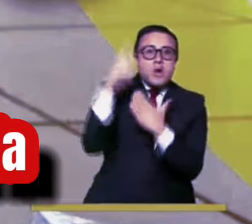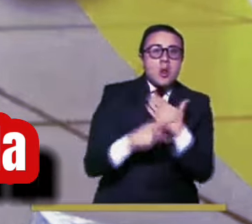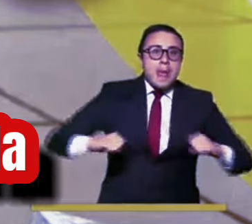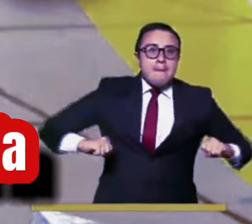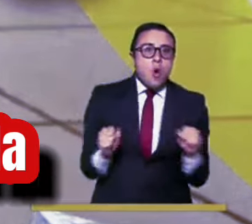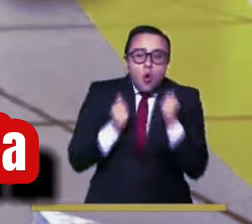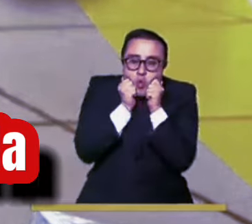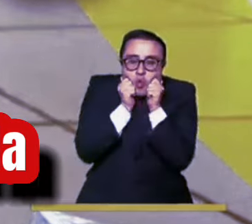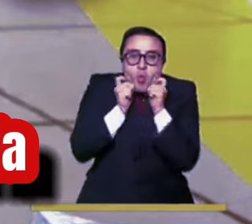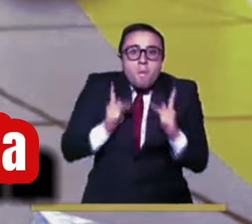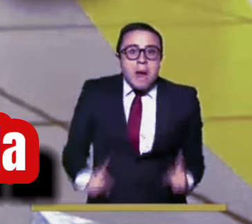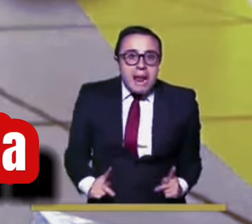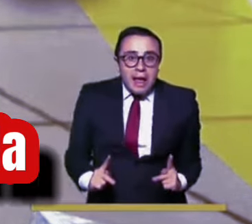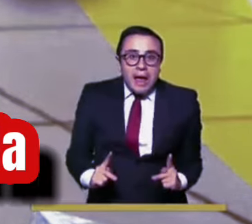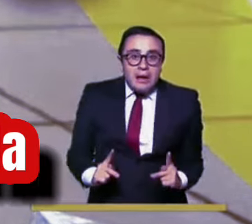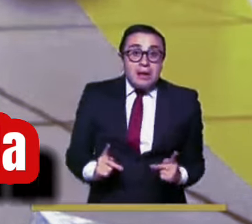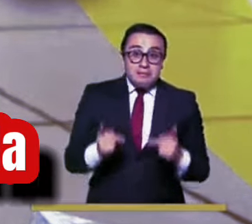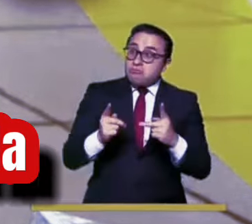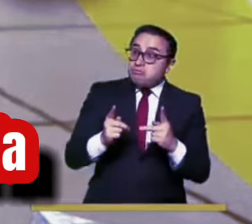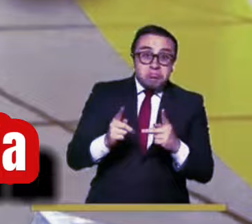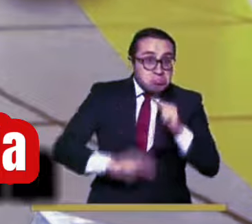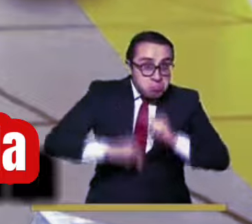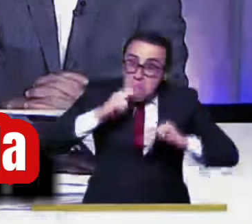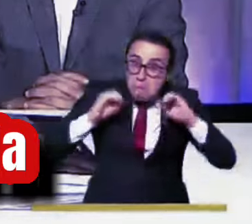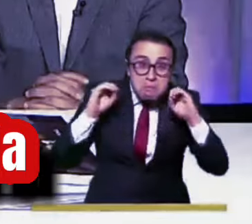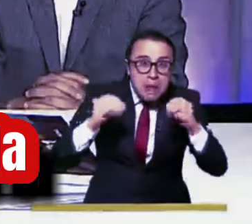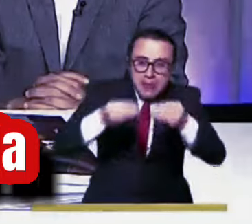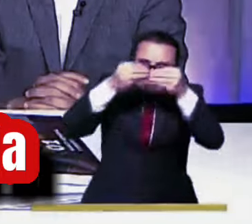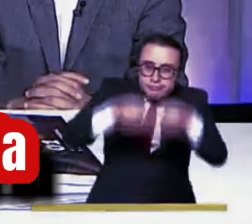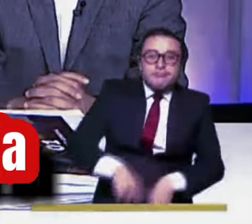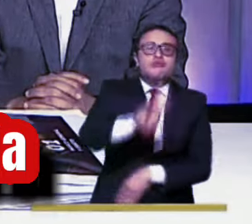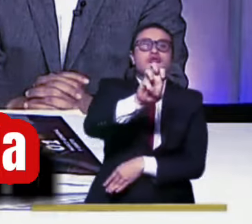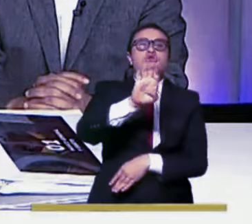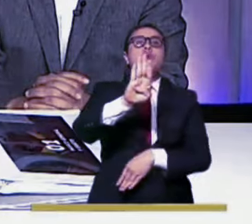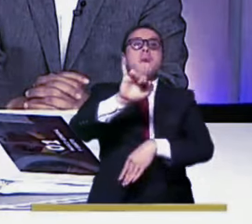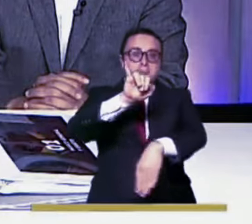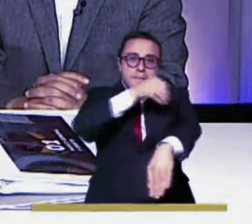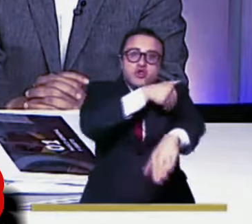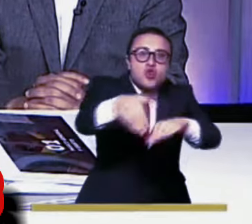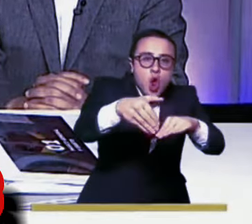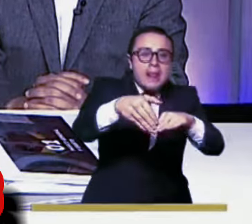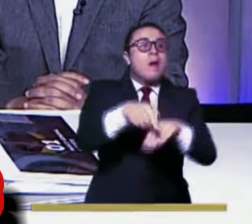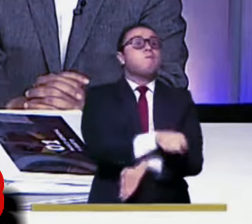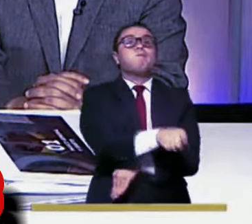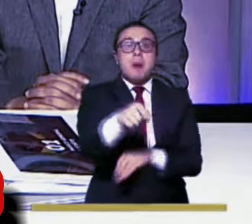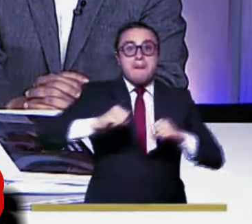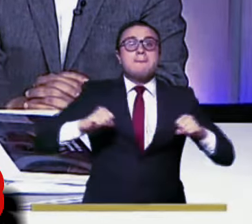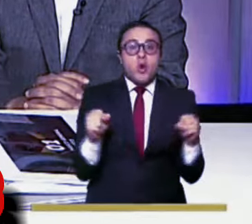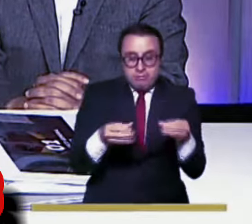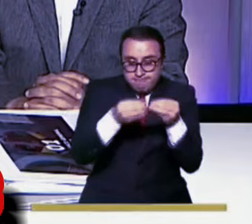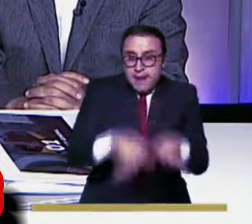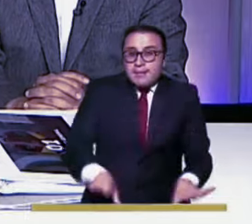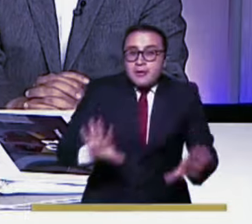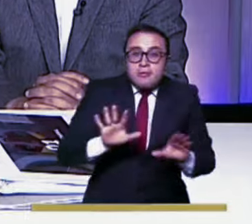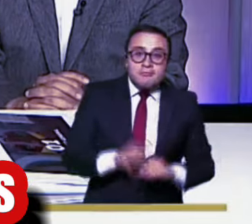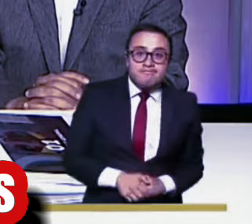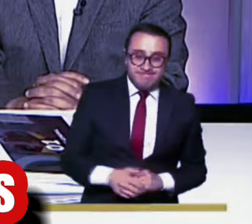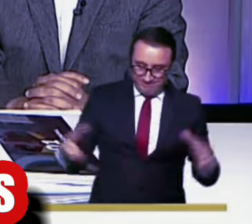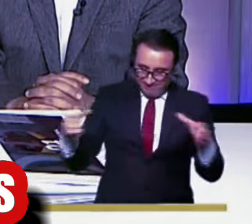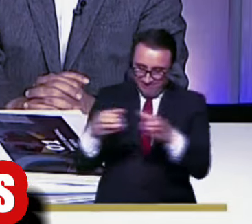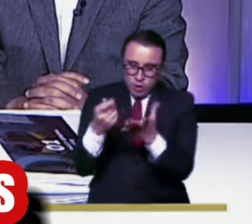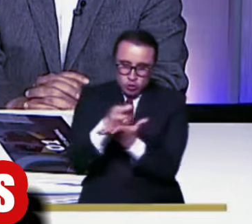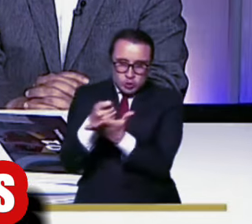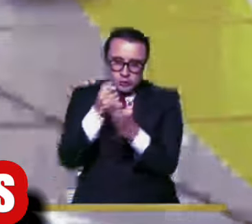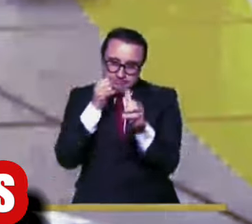se perdieron 8 billones de pesos para la sociedad bogotana. El estudio de la Sociedad de Ingenieros